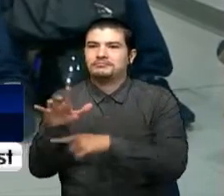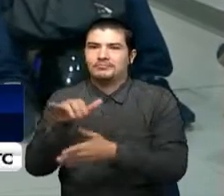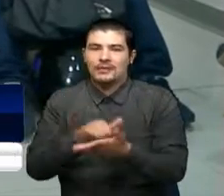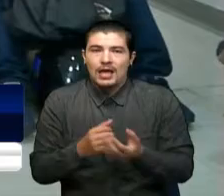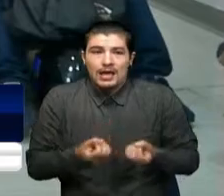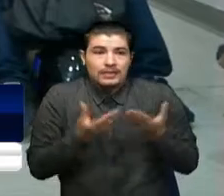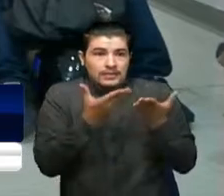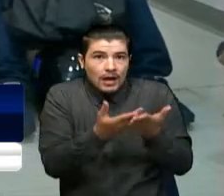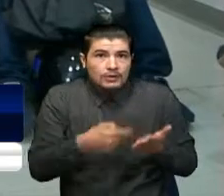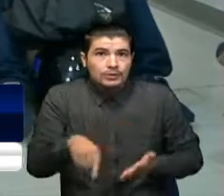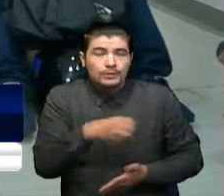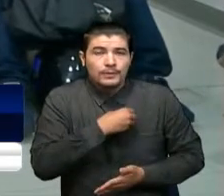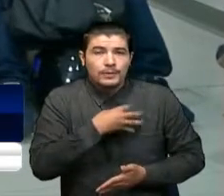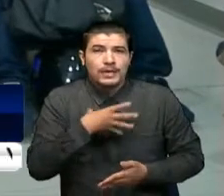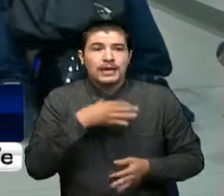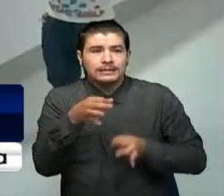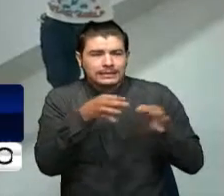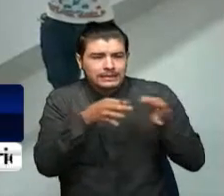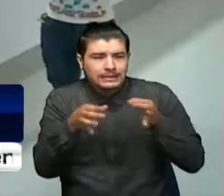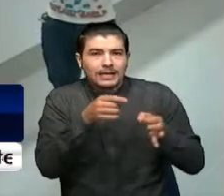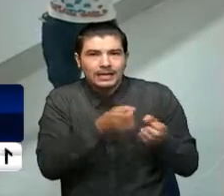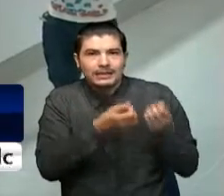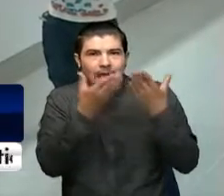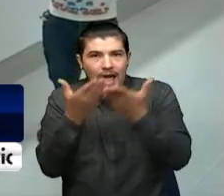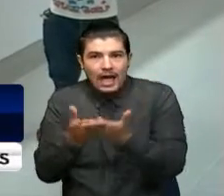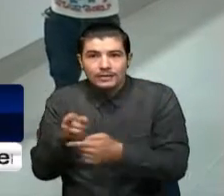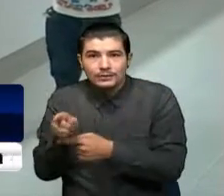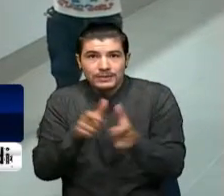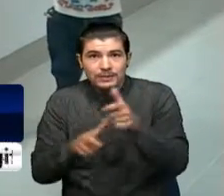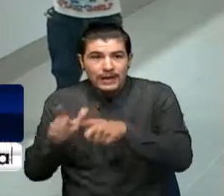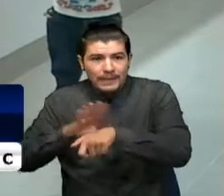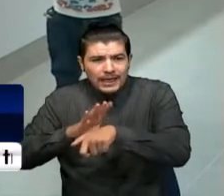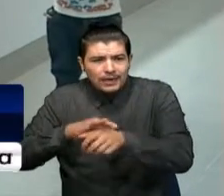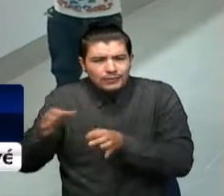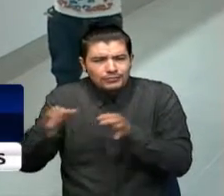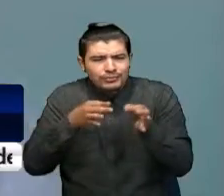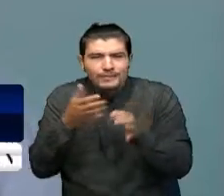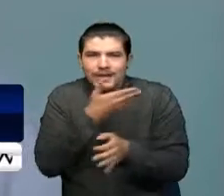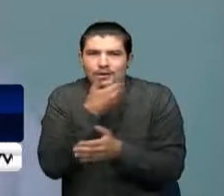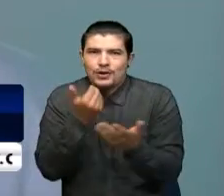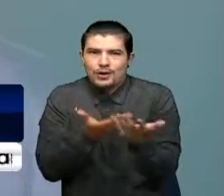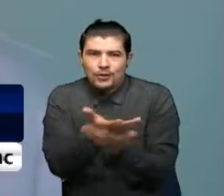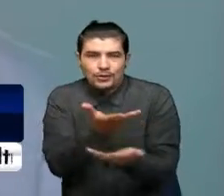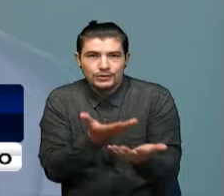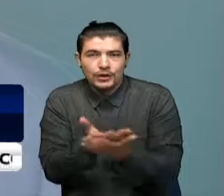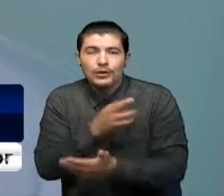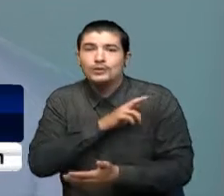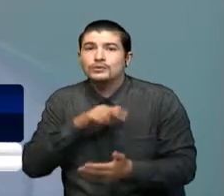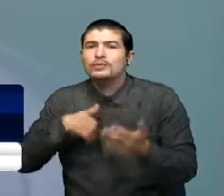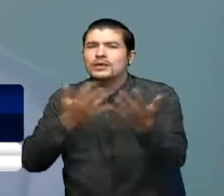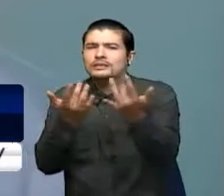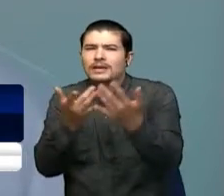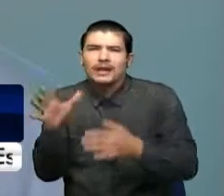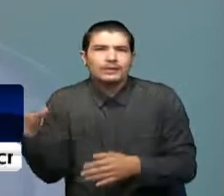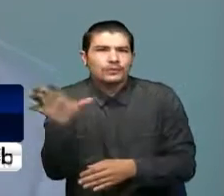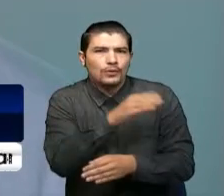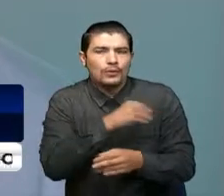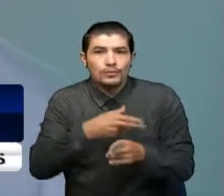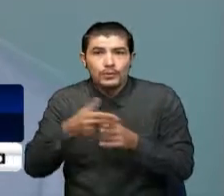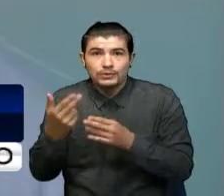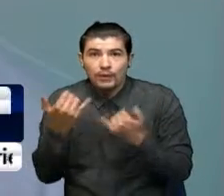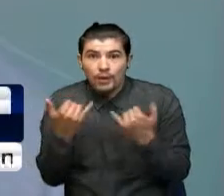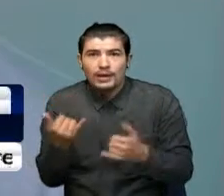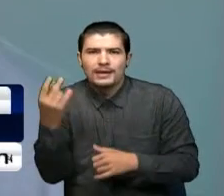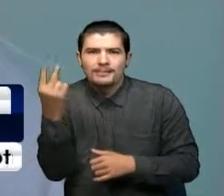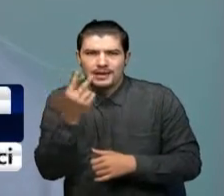familiares que padezcan la enfermedad para recibir de mano de expertos los mejores consejos los esperamos a todos este viernes